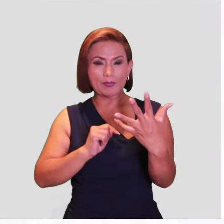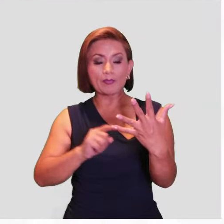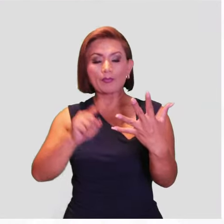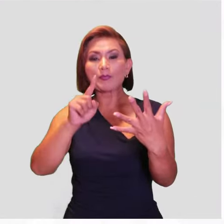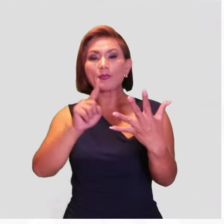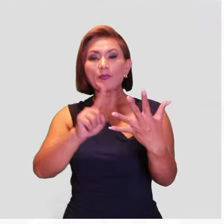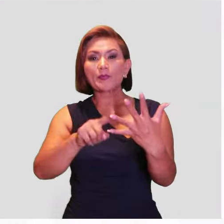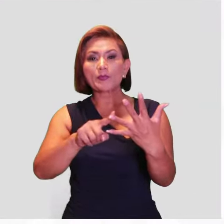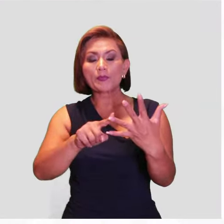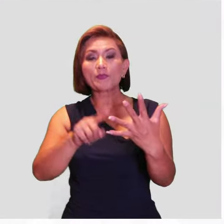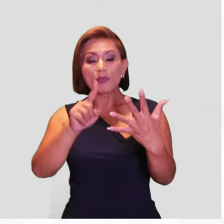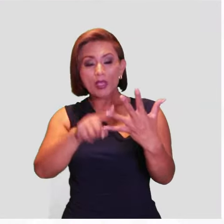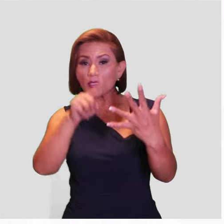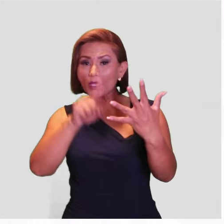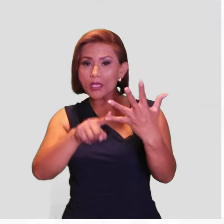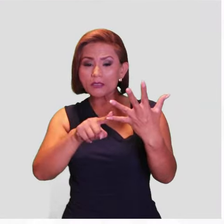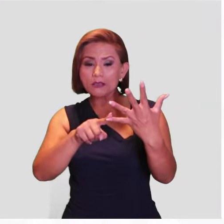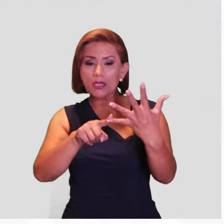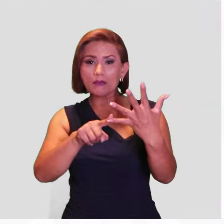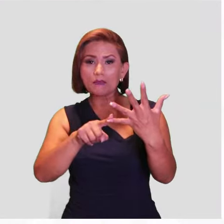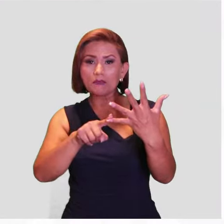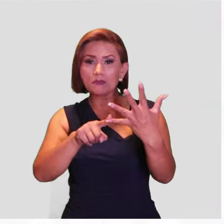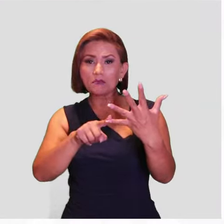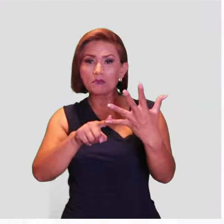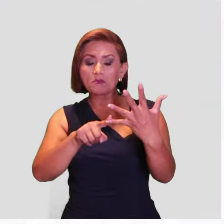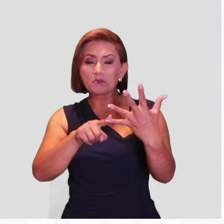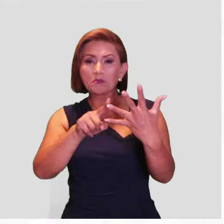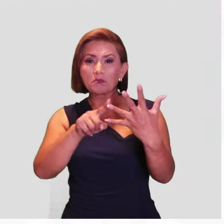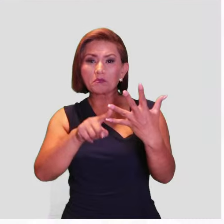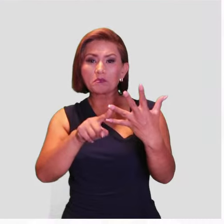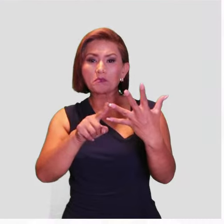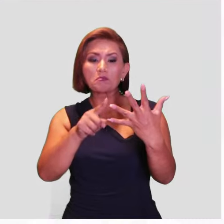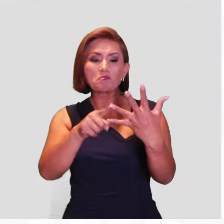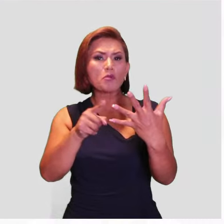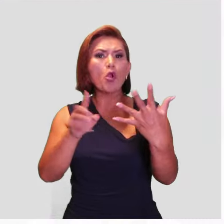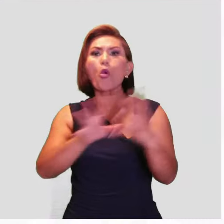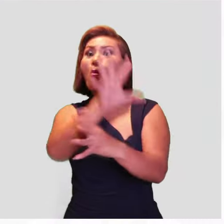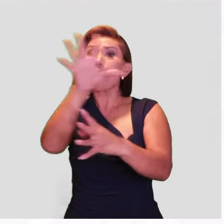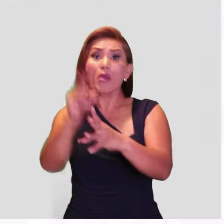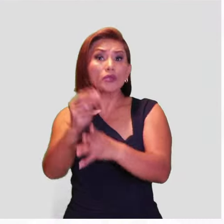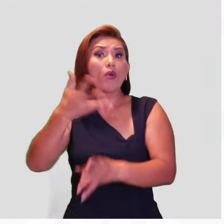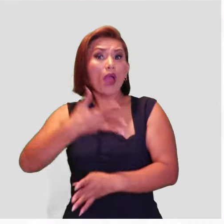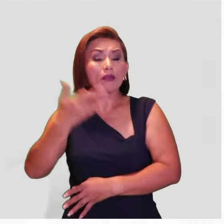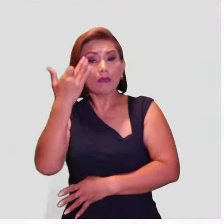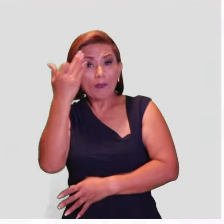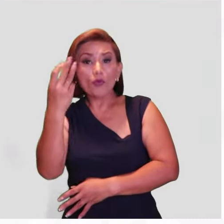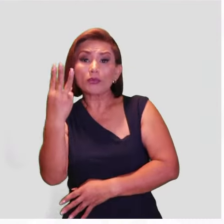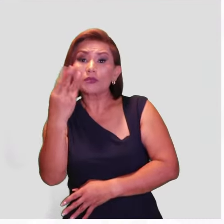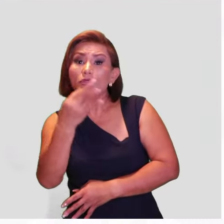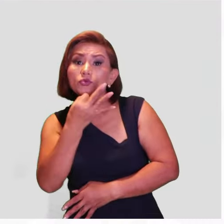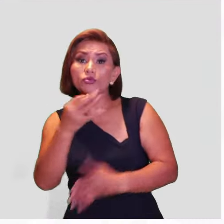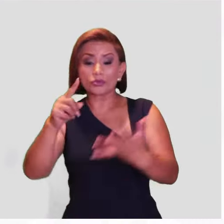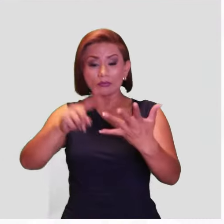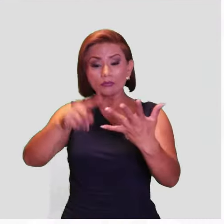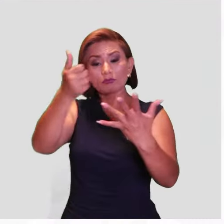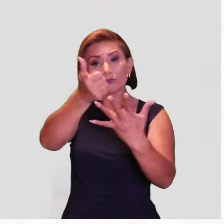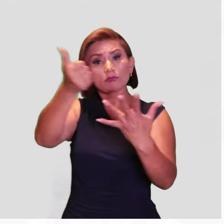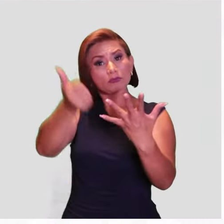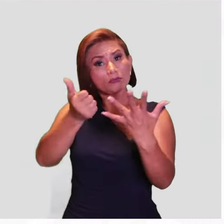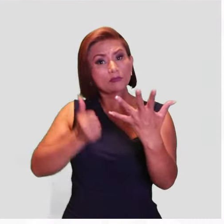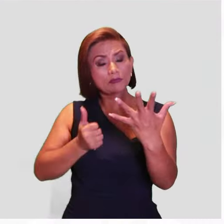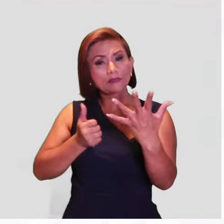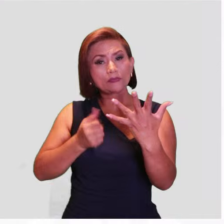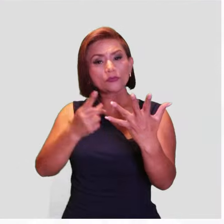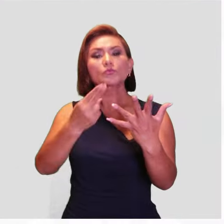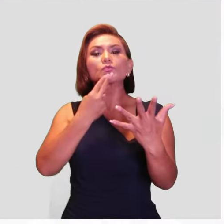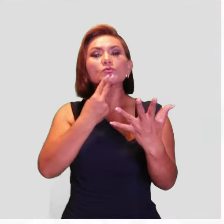no referidos cuentan con su bolsa de tiempo íntegra de 3 minutos, que es muy importante resaltar, puede ser empleada